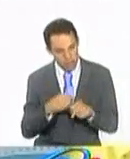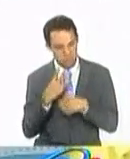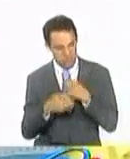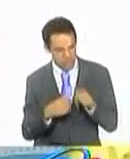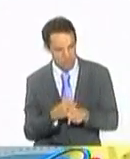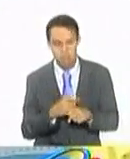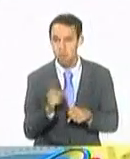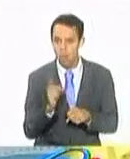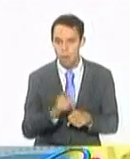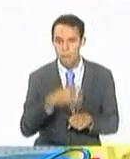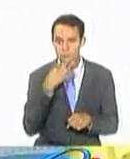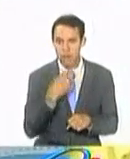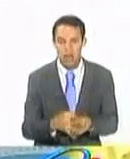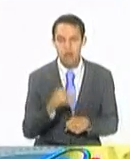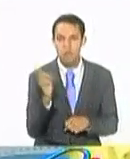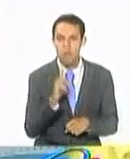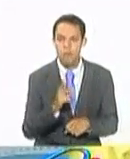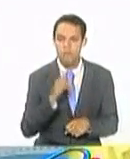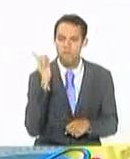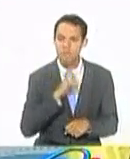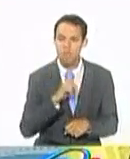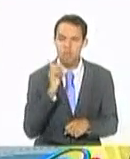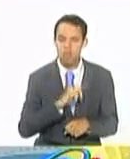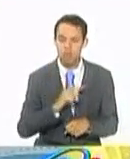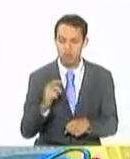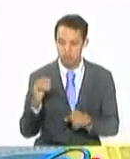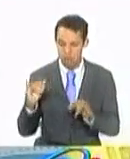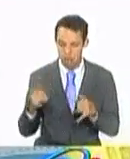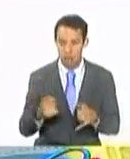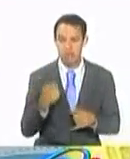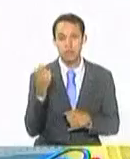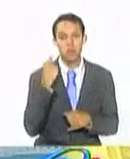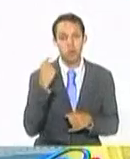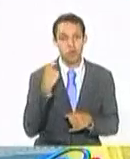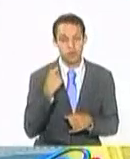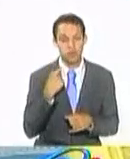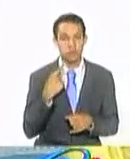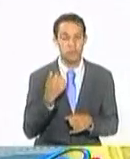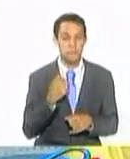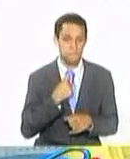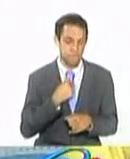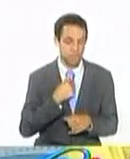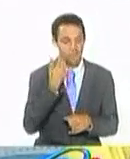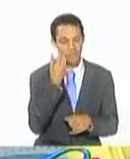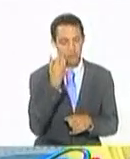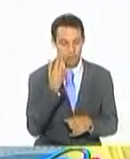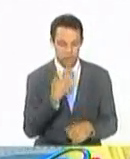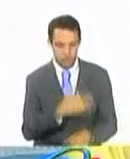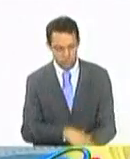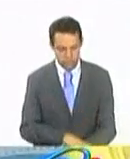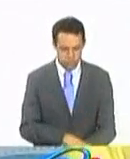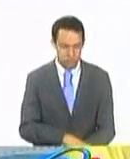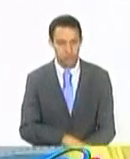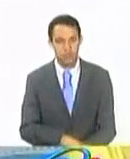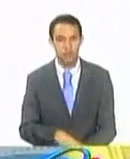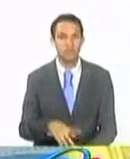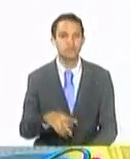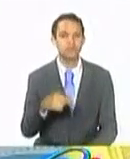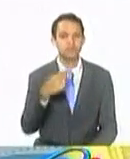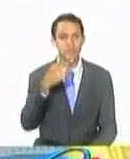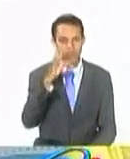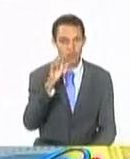cierto y no es justo En días pasados yo tuve un bajón una virosis Algo me pasó y y me hice el examen de